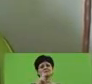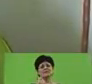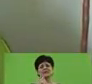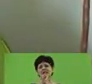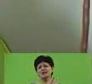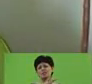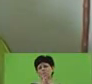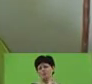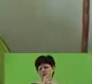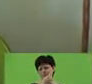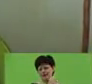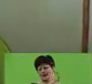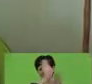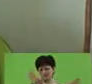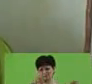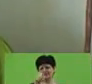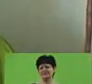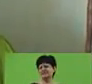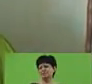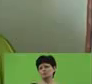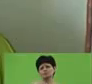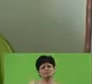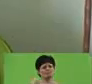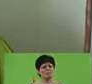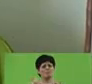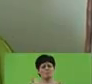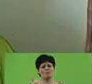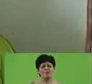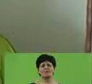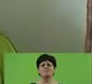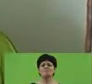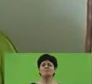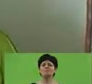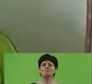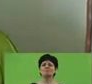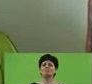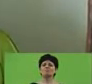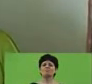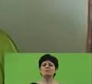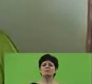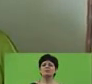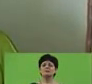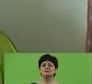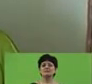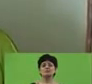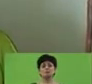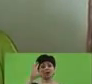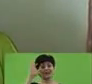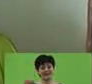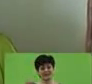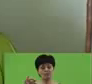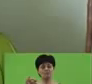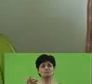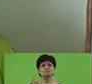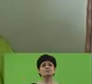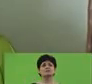Silvina, las dos espectaculares. Es un curso buenísimo. Pero a su vez, bueno, pienso que